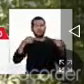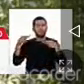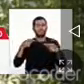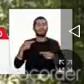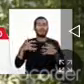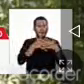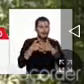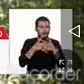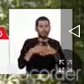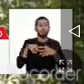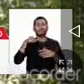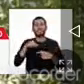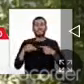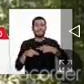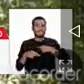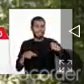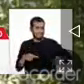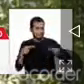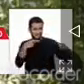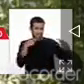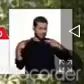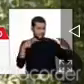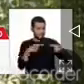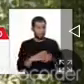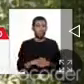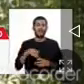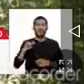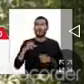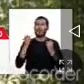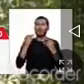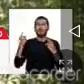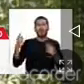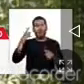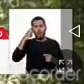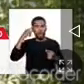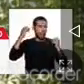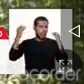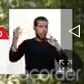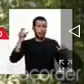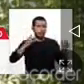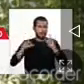Estados Unidos y China. Y el populismo